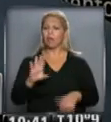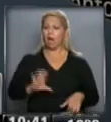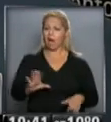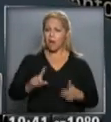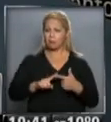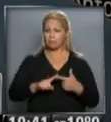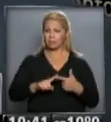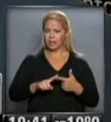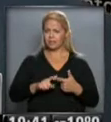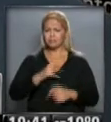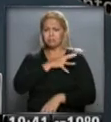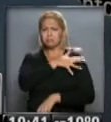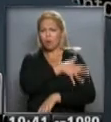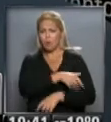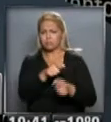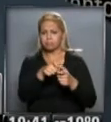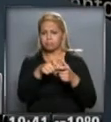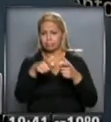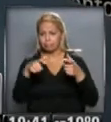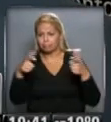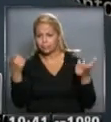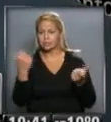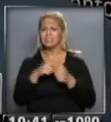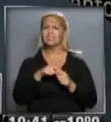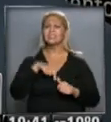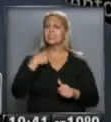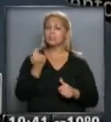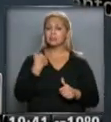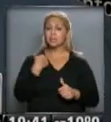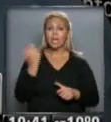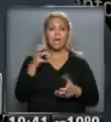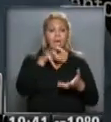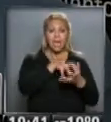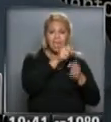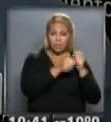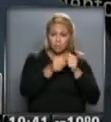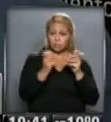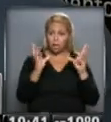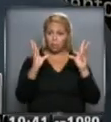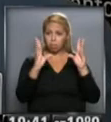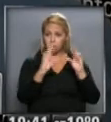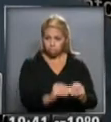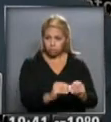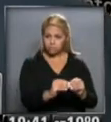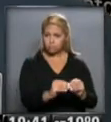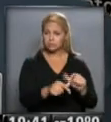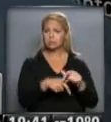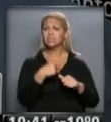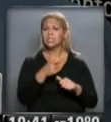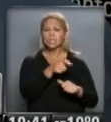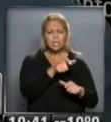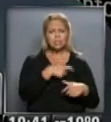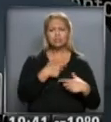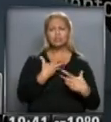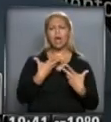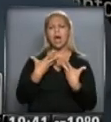cuadruplicó la pobreza, terminó de desindustrializar y ubicar y beneficiar a los